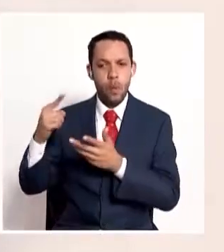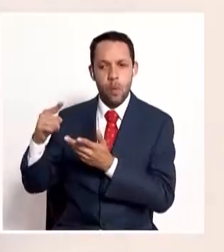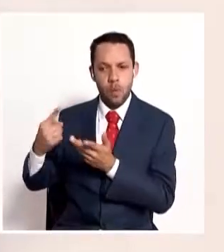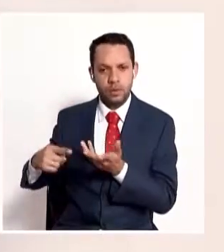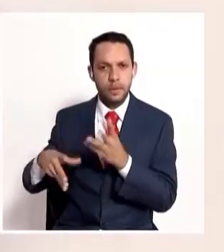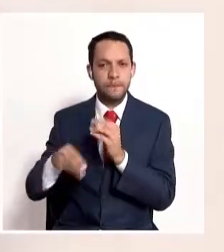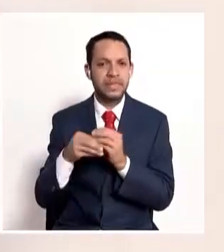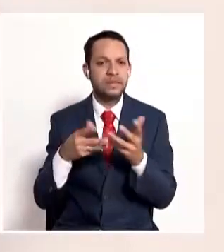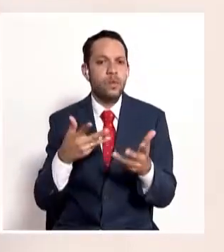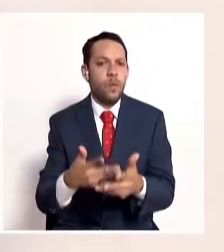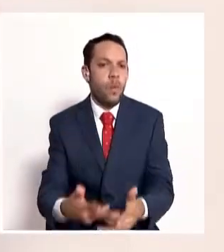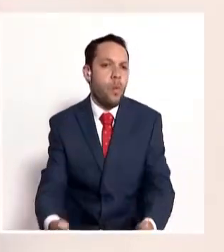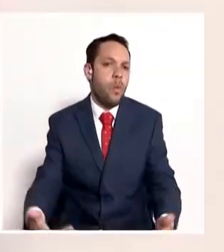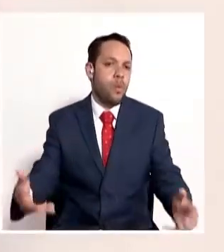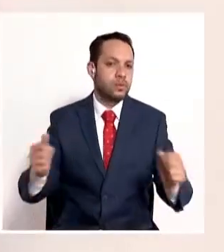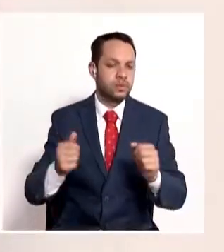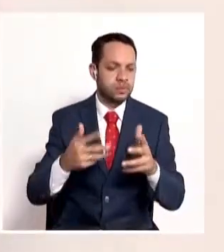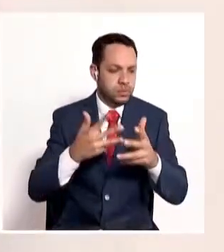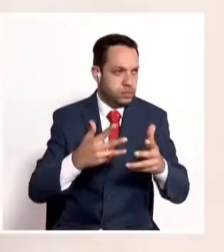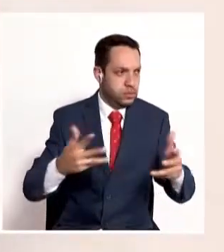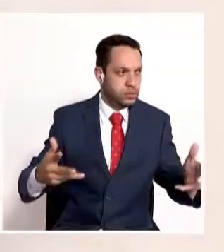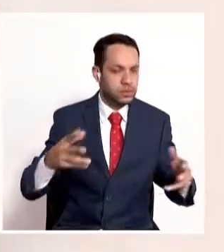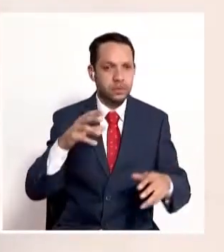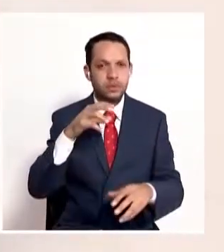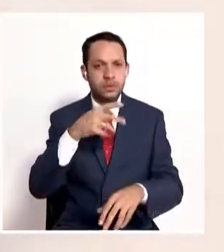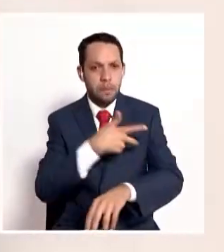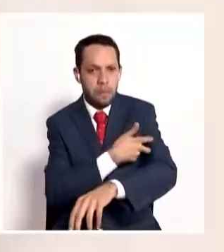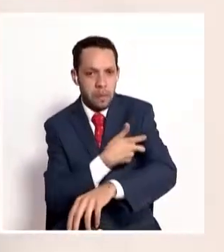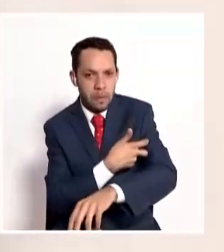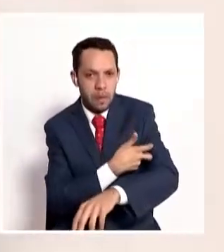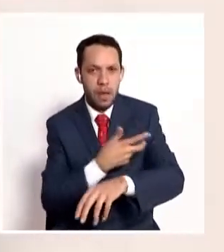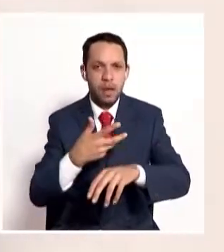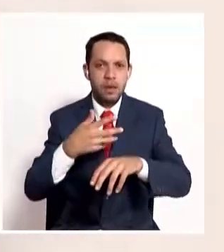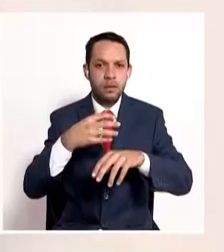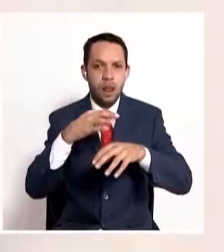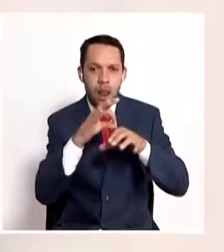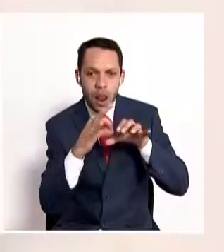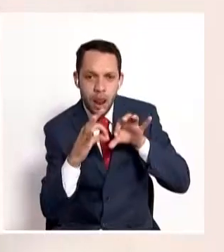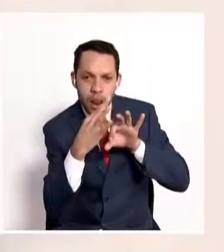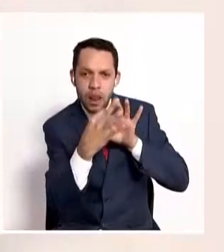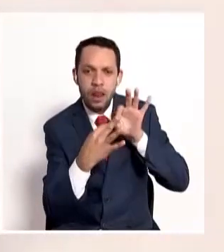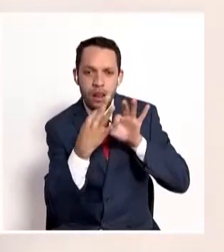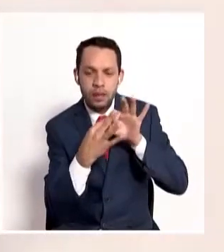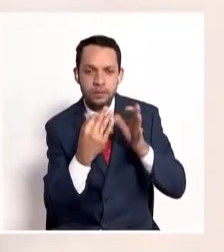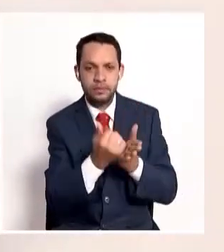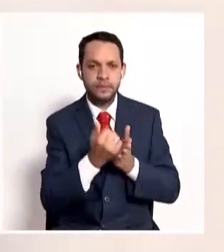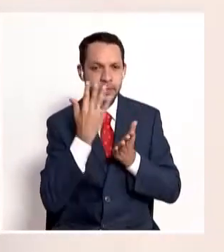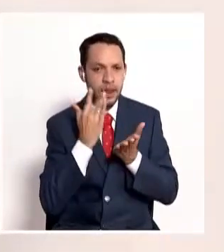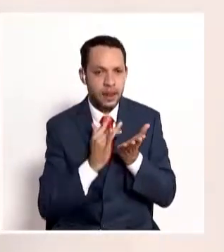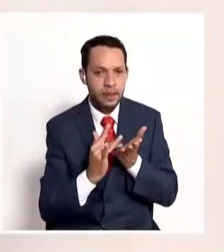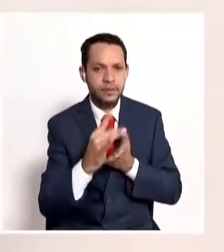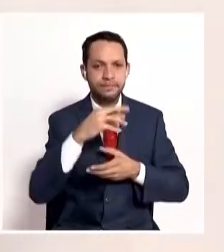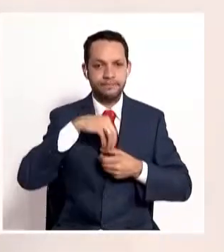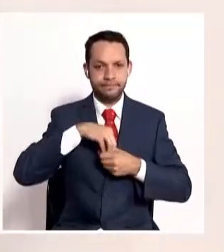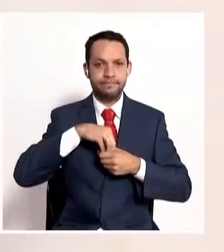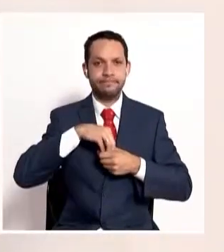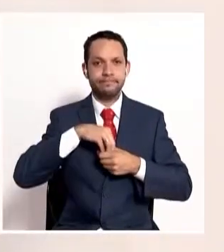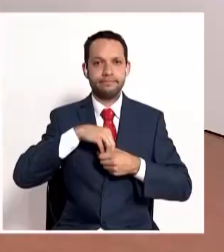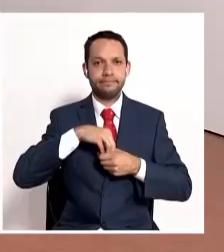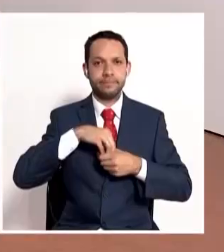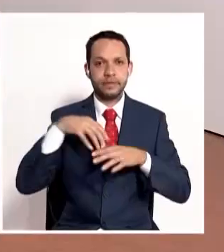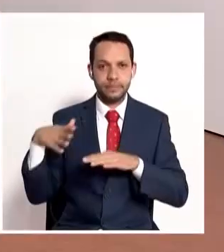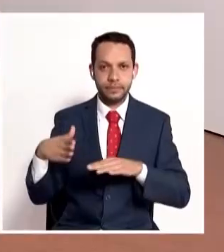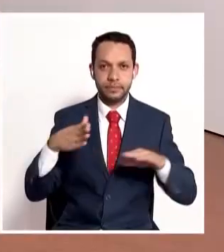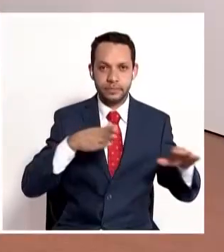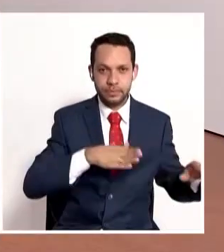necesario emplear algo que llamamos sueros ortomolecular es que nos permiten hacer una limpieza más profunda bueno